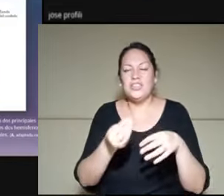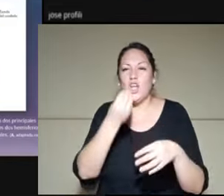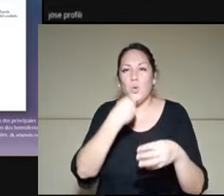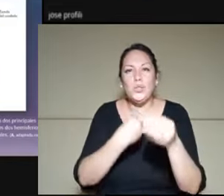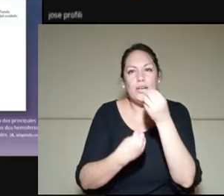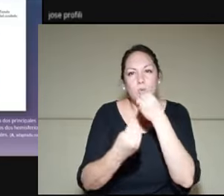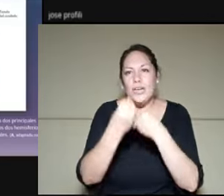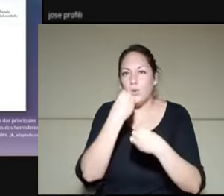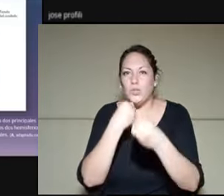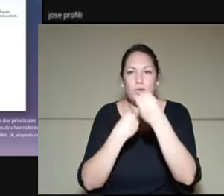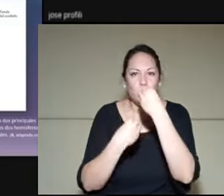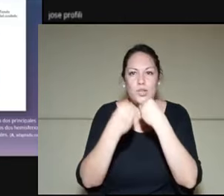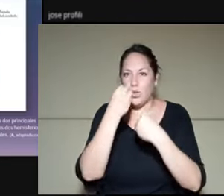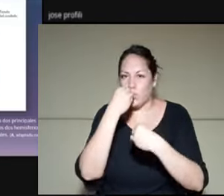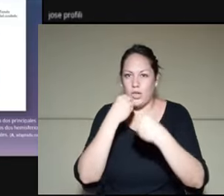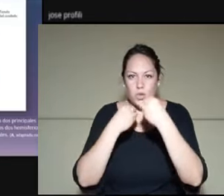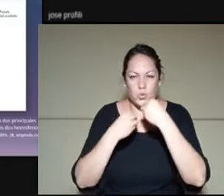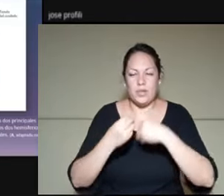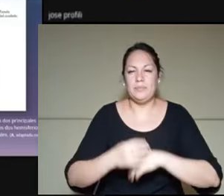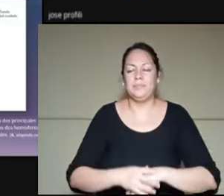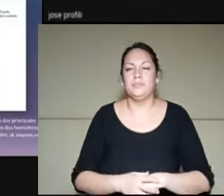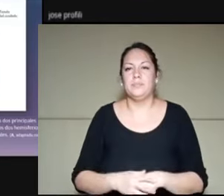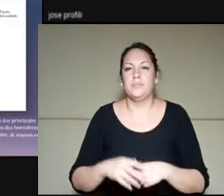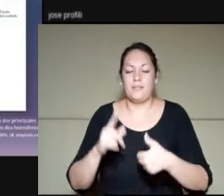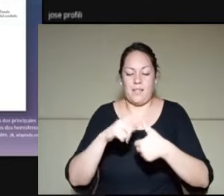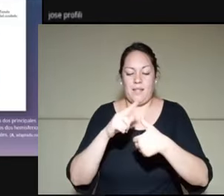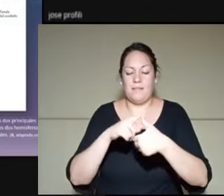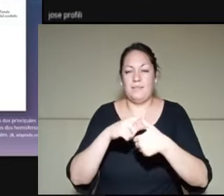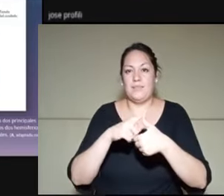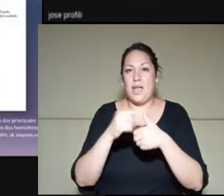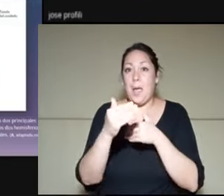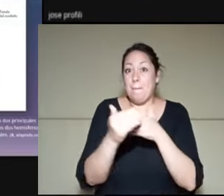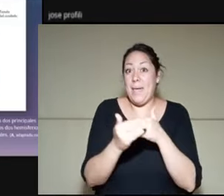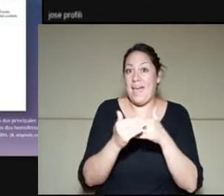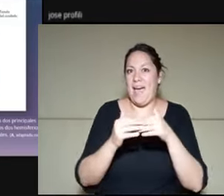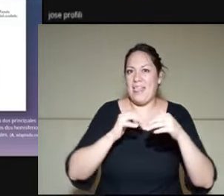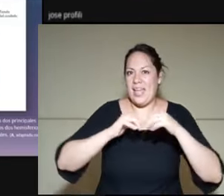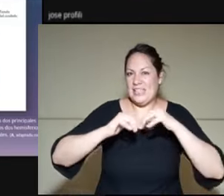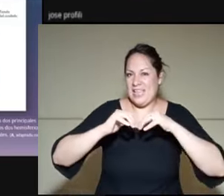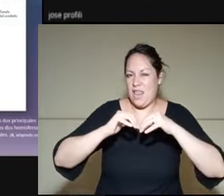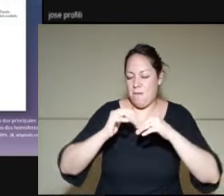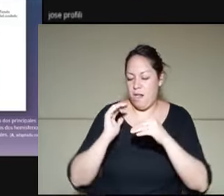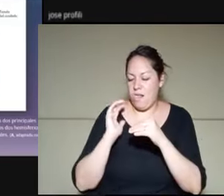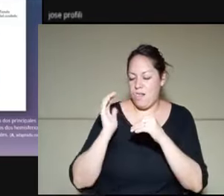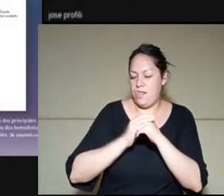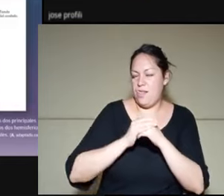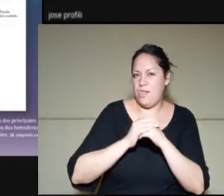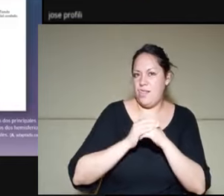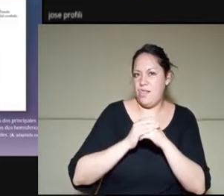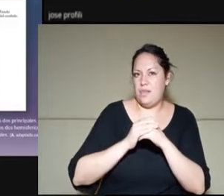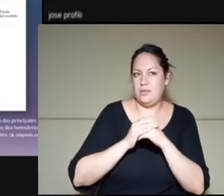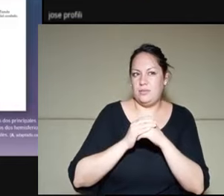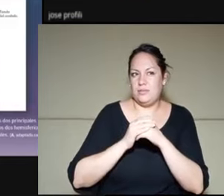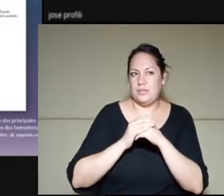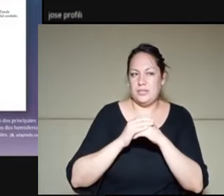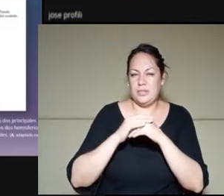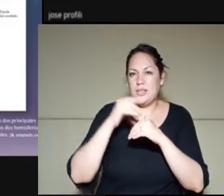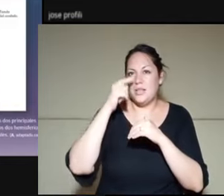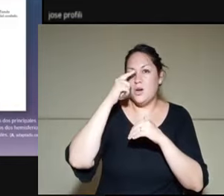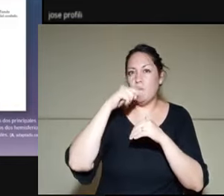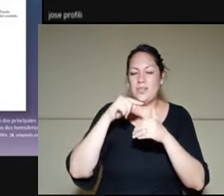lleva sangre a las demás meninges y al tejido cerebral. Y más abajo, bien pegada al cerebro, al tejido